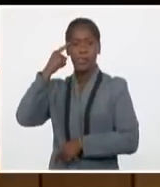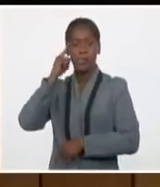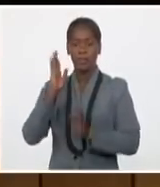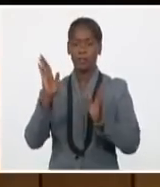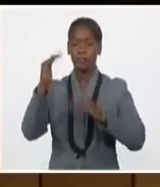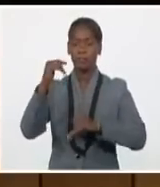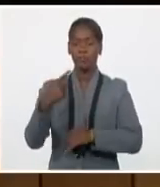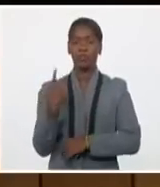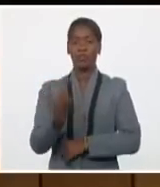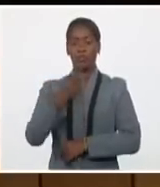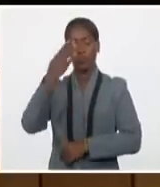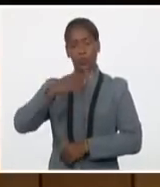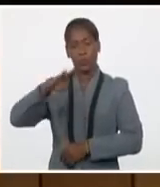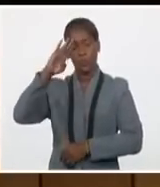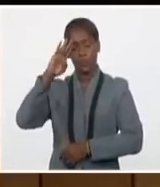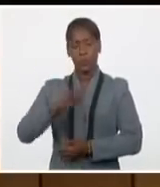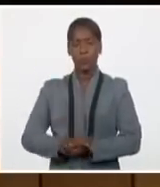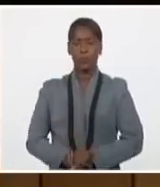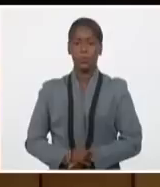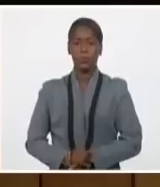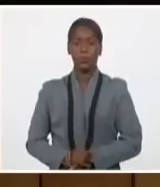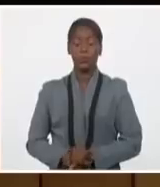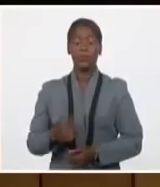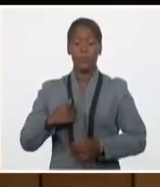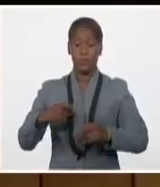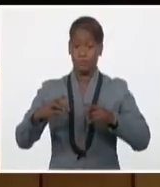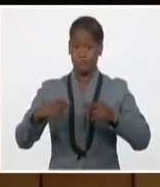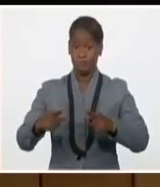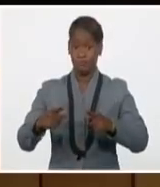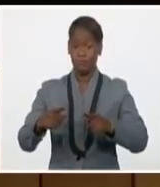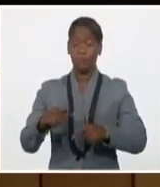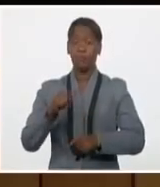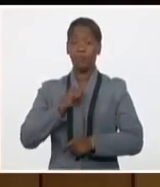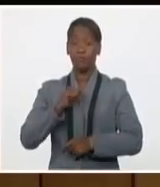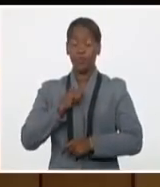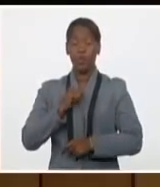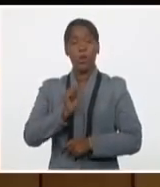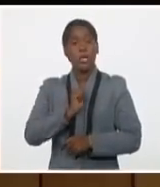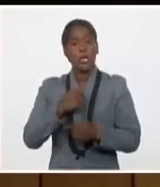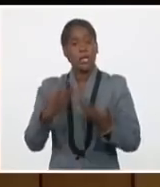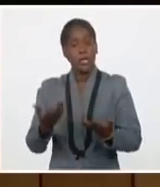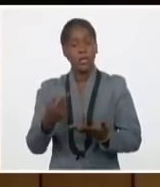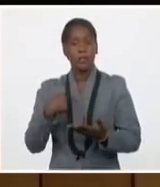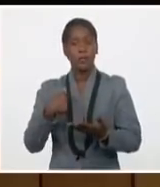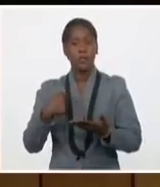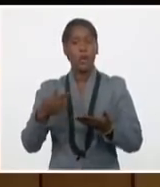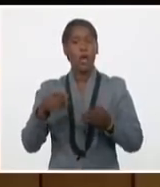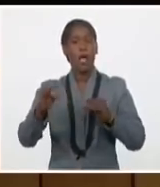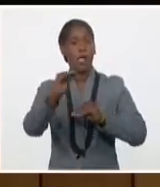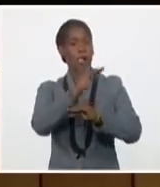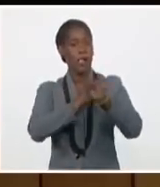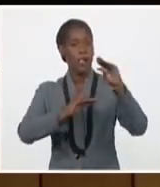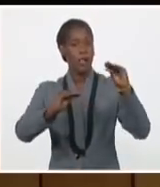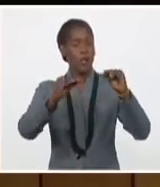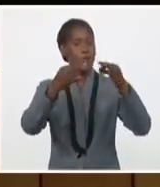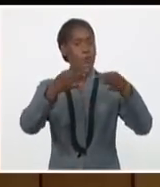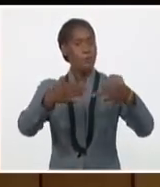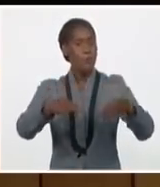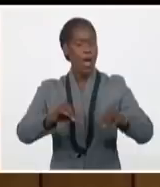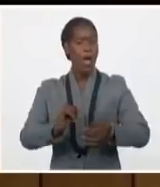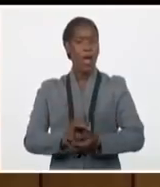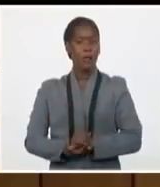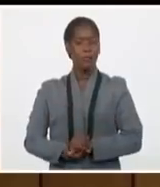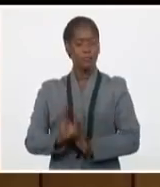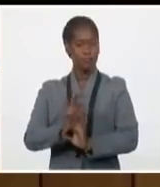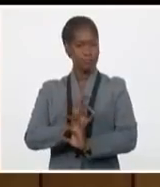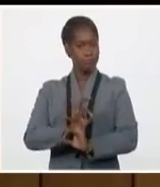Partido la voluntad de desarrollar un diálogo respetuoso y edificar un nuevo tipo de relaciones con